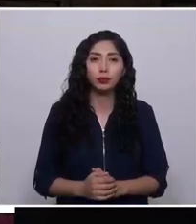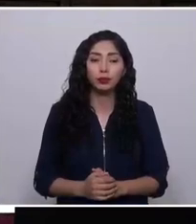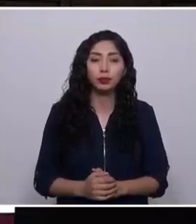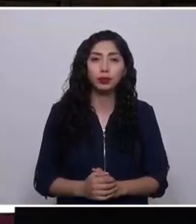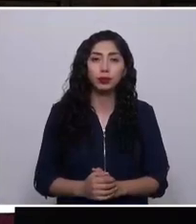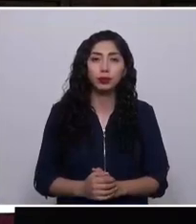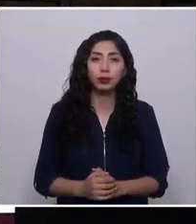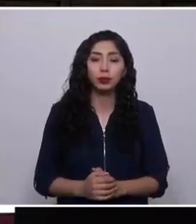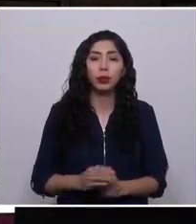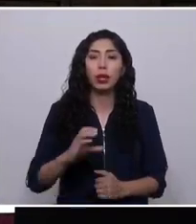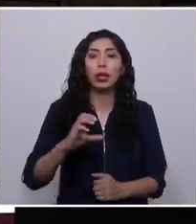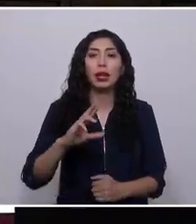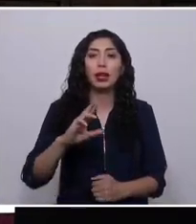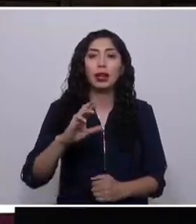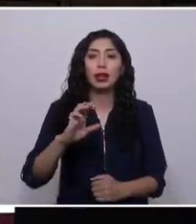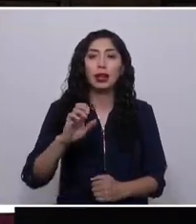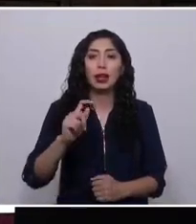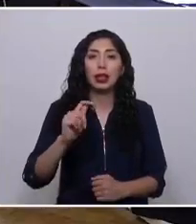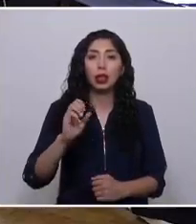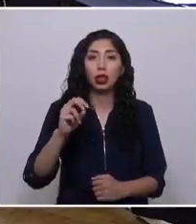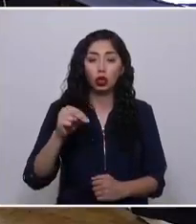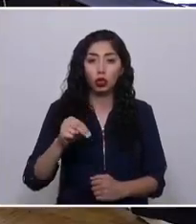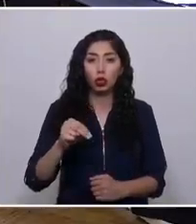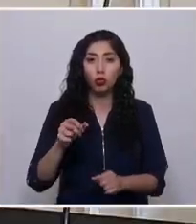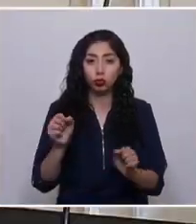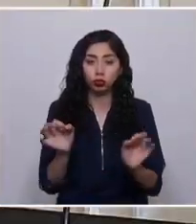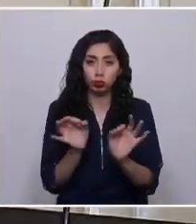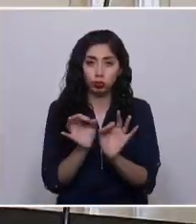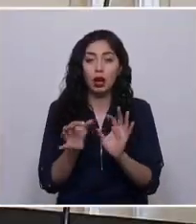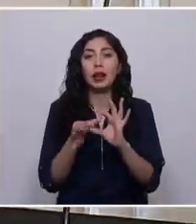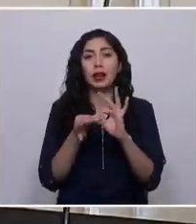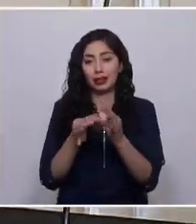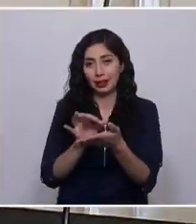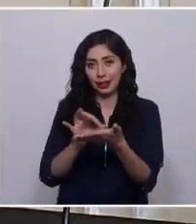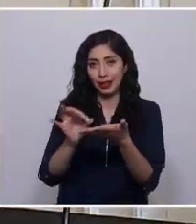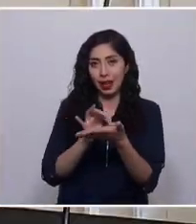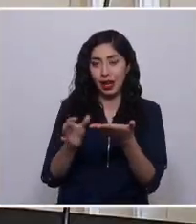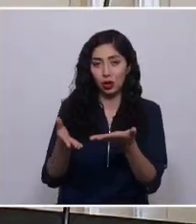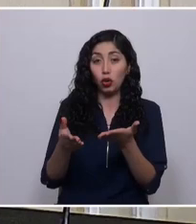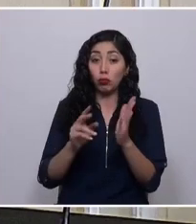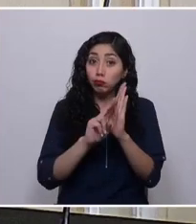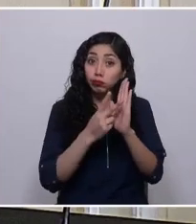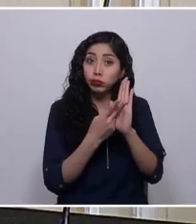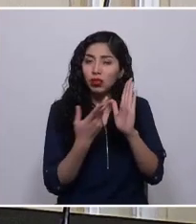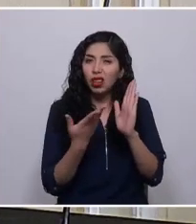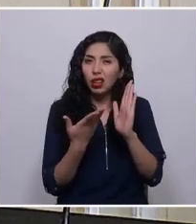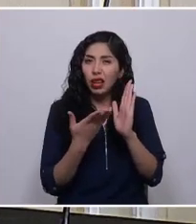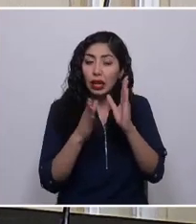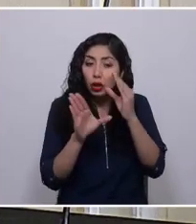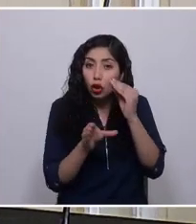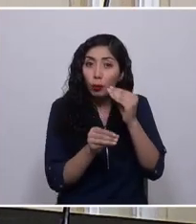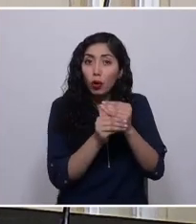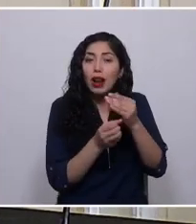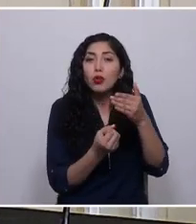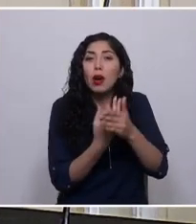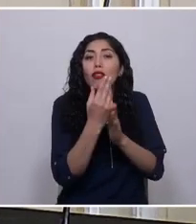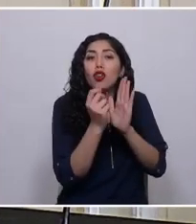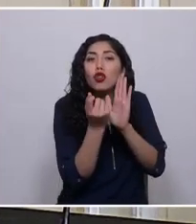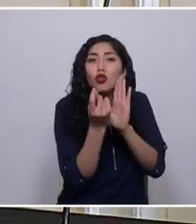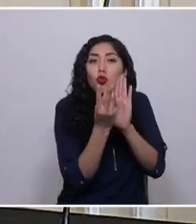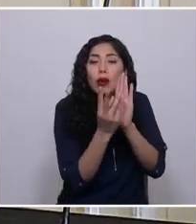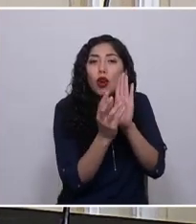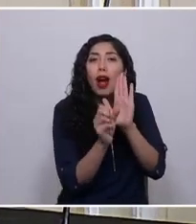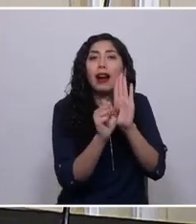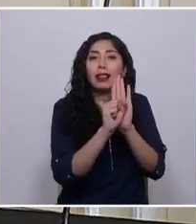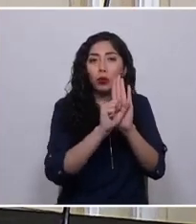Señor Eduardo Cretón tiene la palabra. Muchas gracias, señor secretario. Lo que hace esta indicación es incorporar un nuevo numeral al artículo C